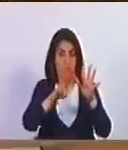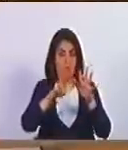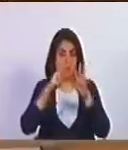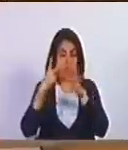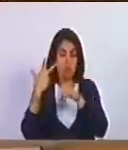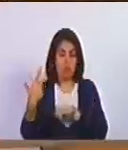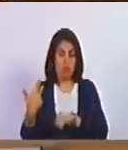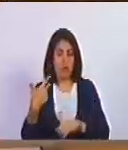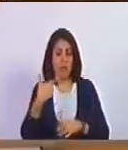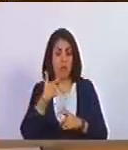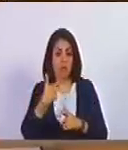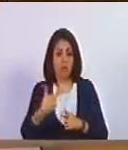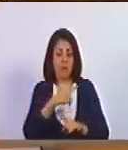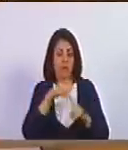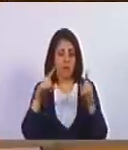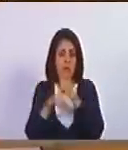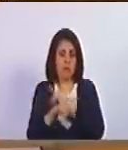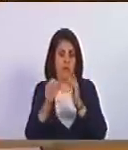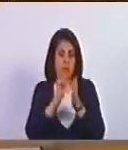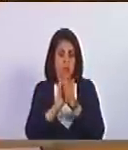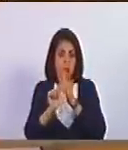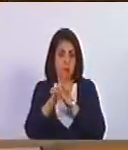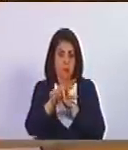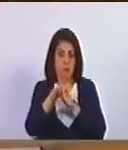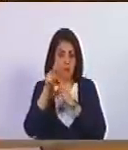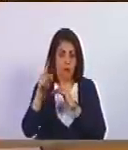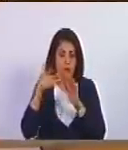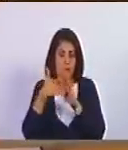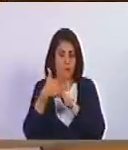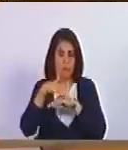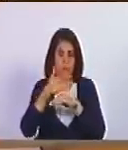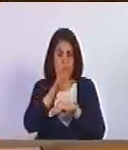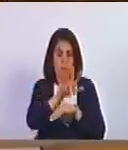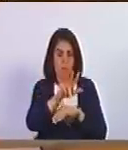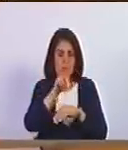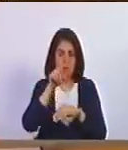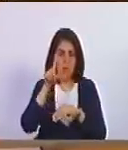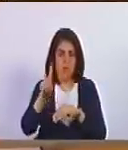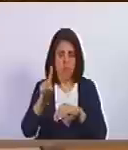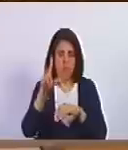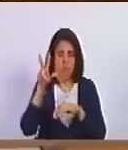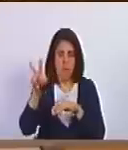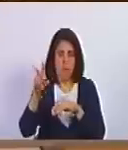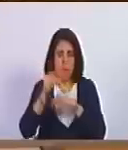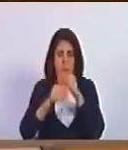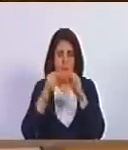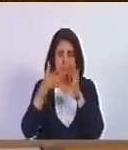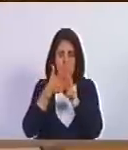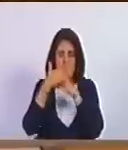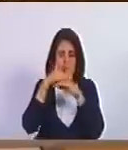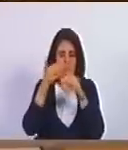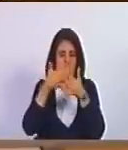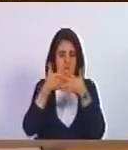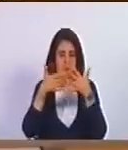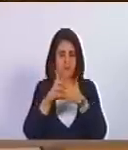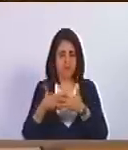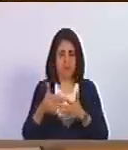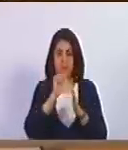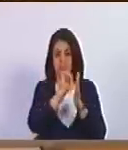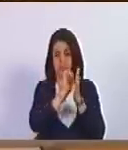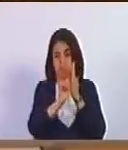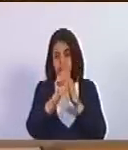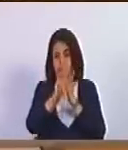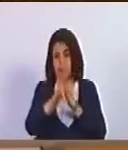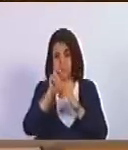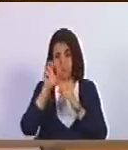Septuagésimo tercero. Se propone modificar el artículo 32, que pasa a ser el artículo 33, el cual queda redactado en los siguientes